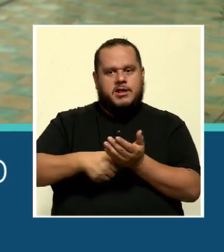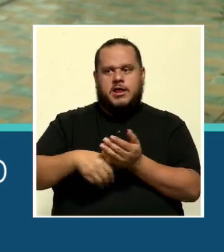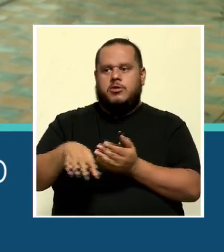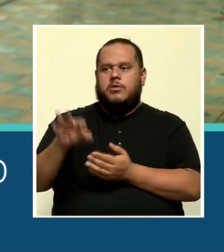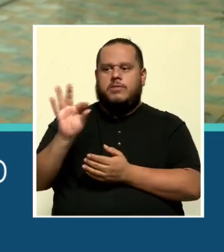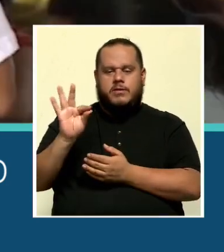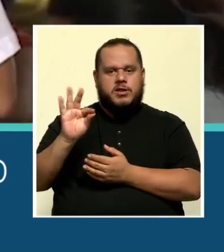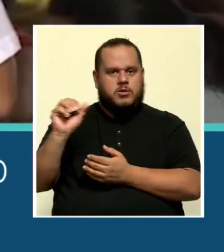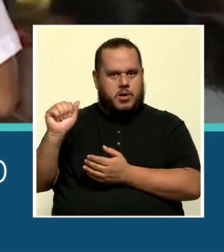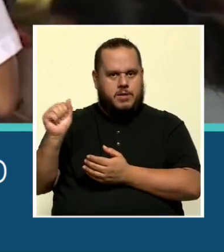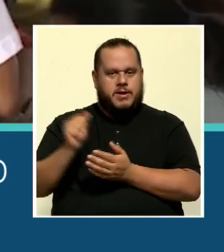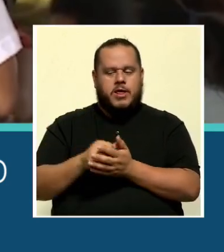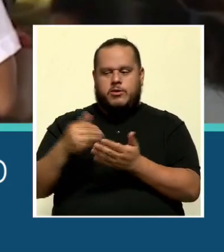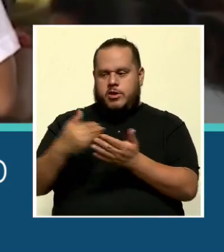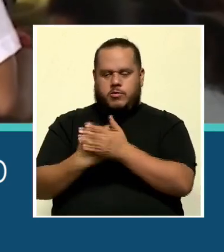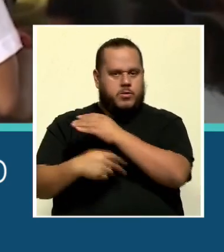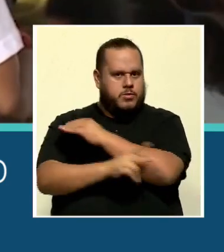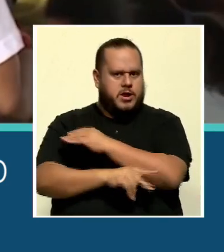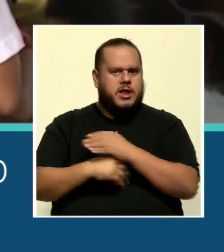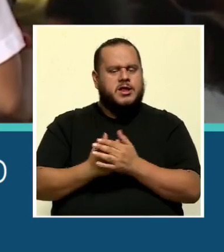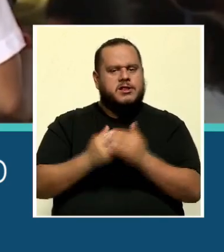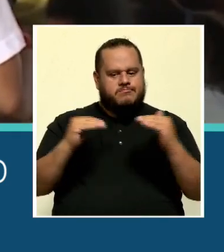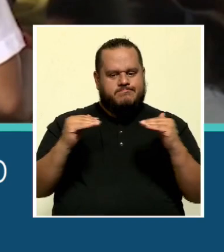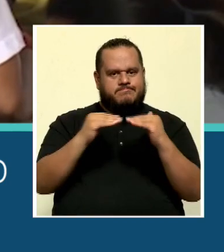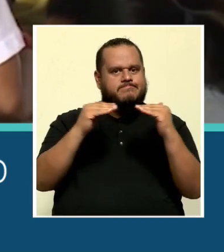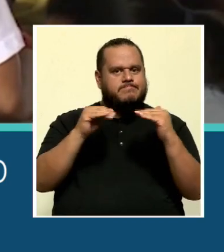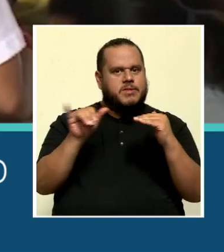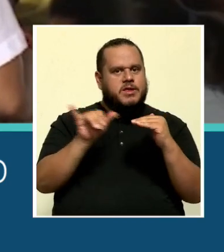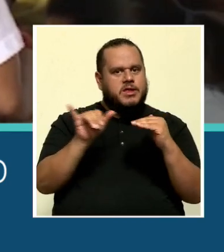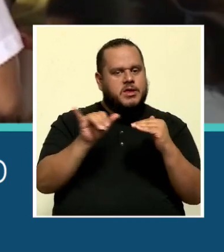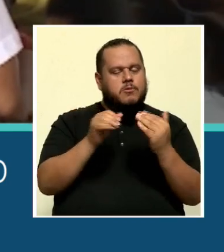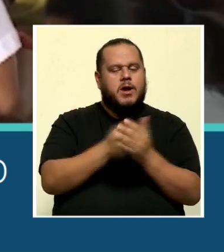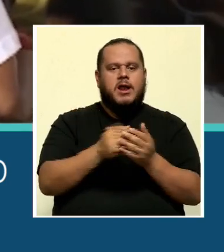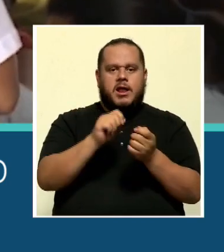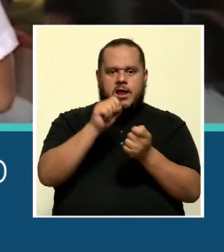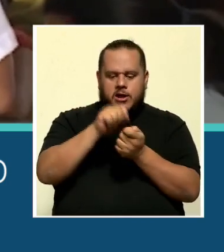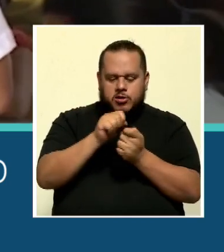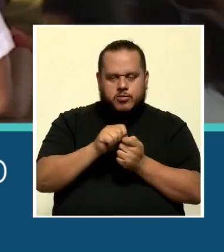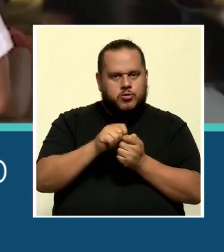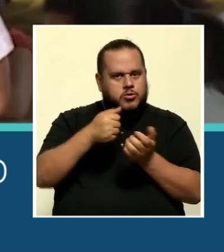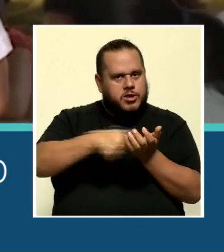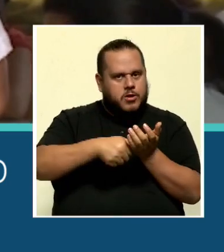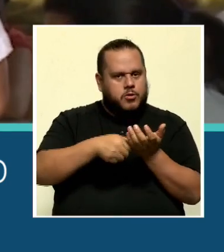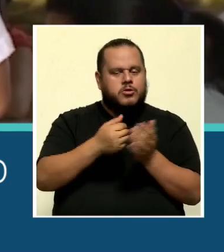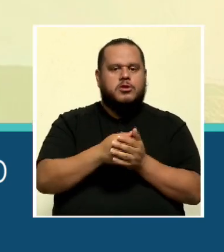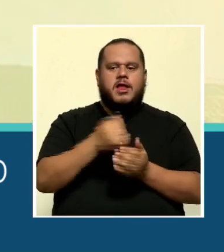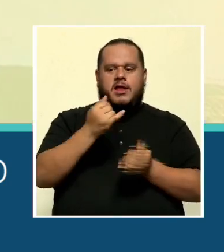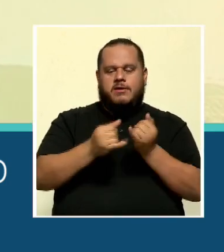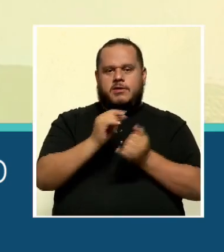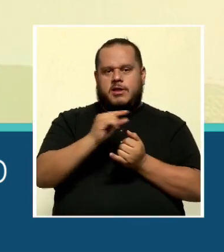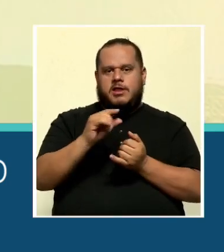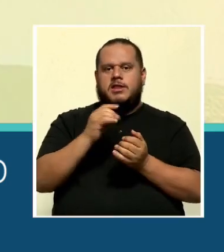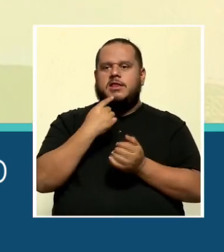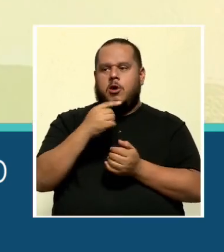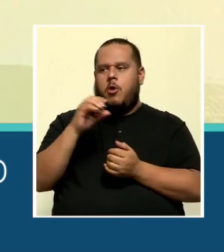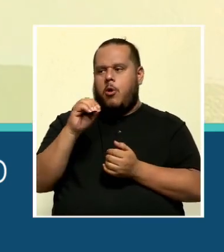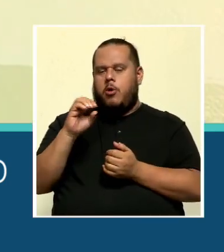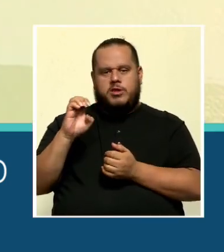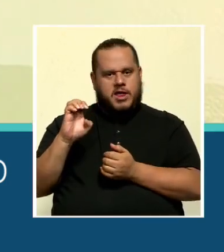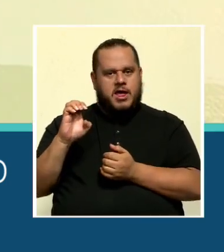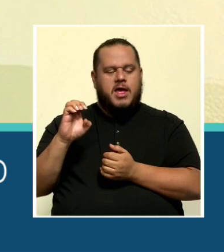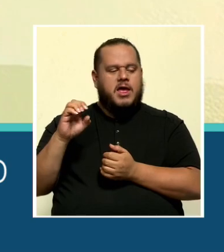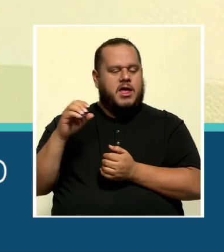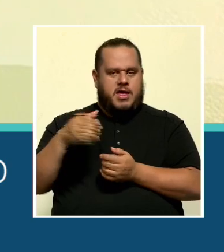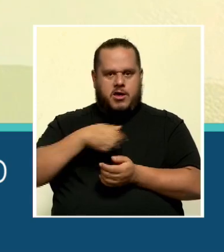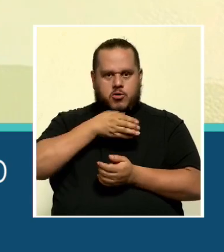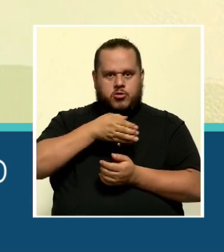Fabricio Alvarado, encabezan en intención de voto, según una encuesta que dio a conocer el fin de semana Opol Consultores. Dicha encuesta se realizó